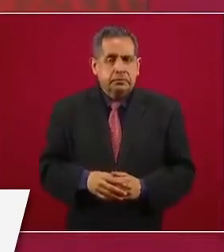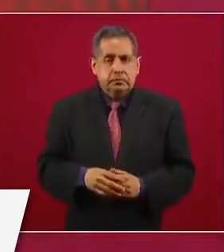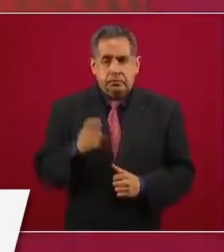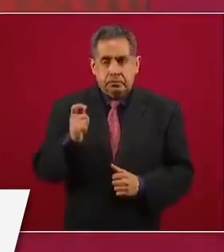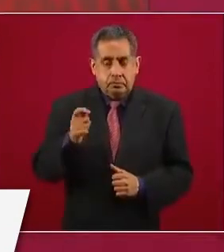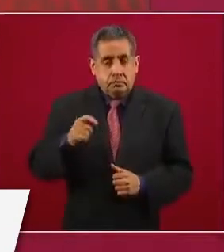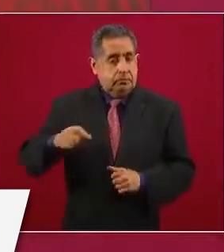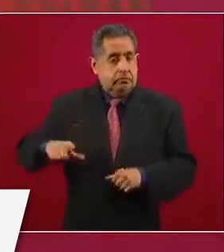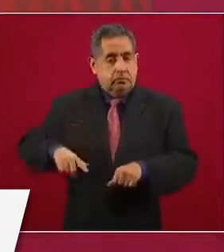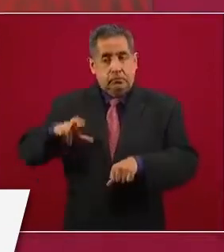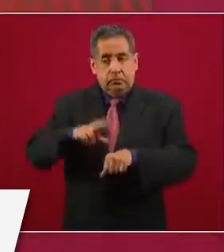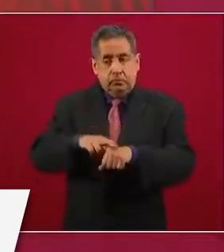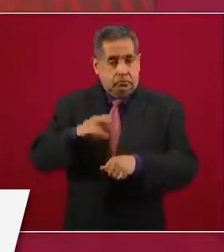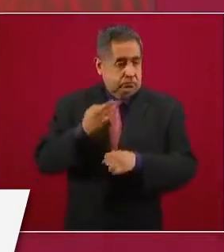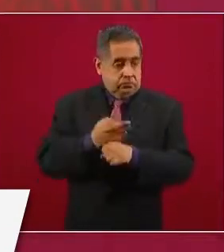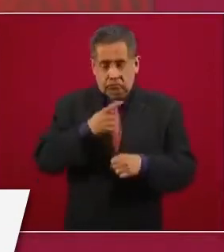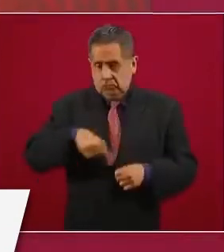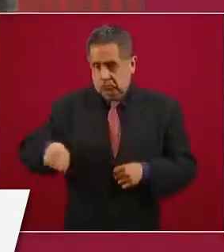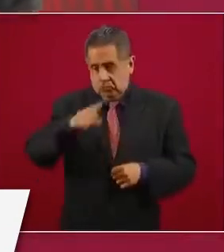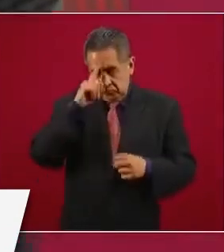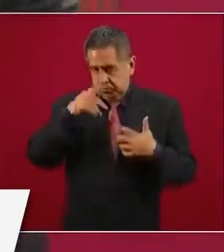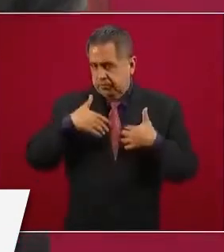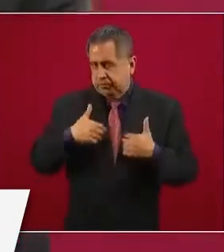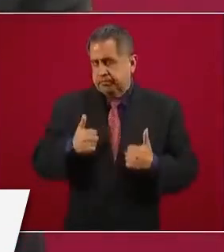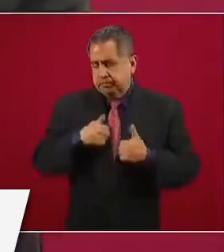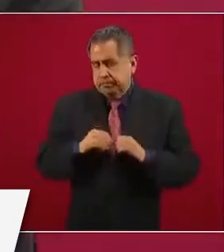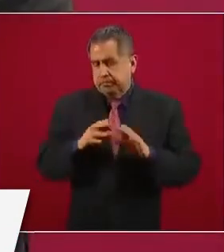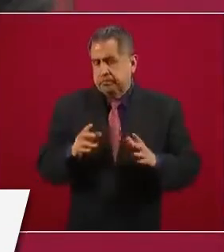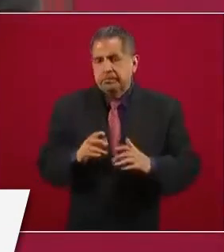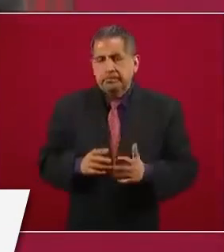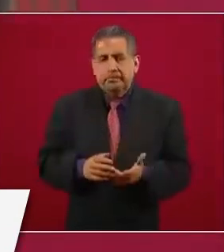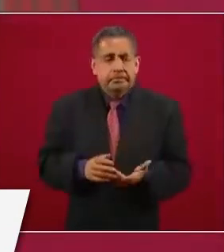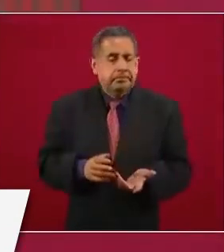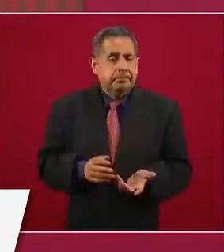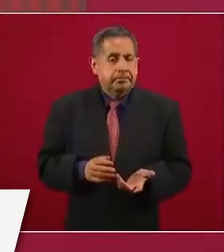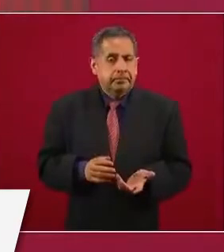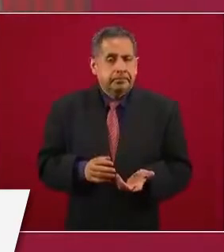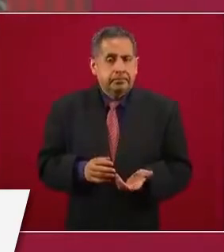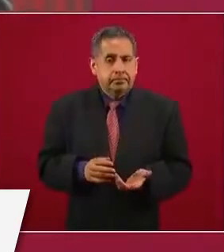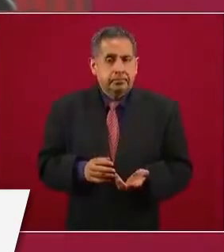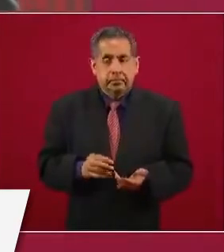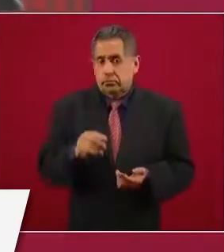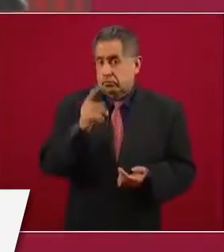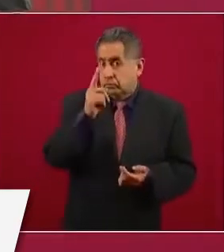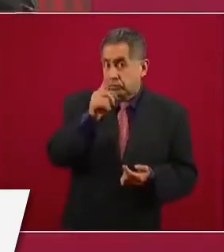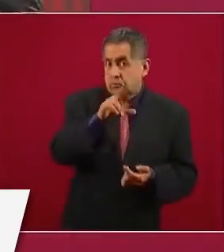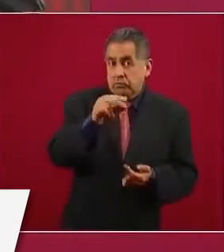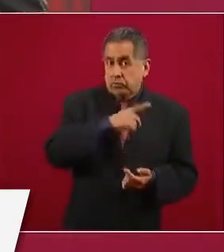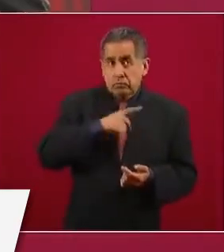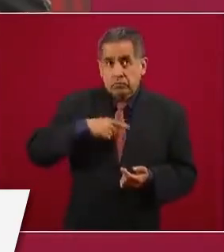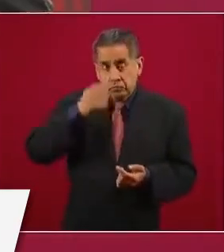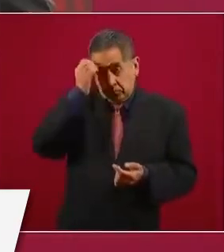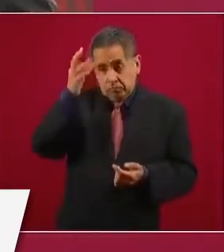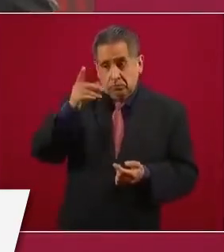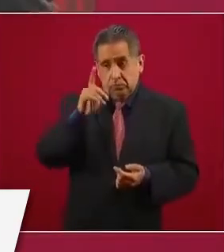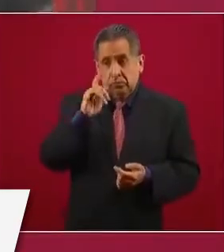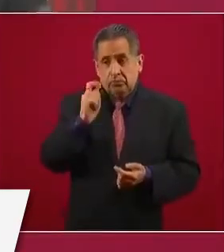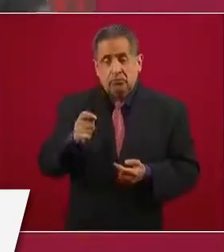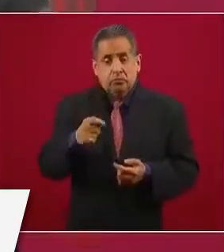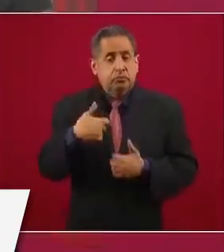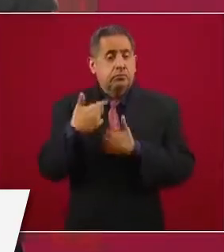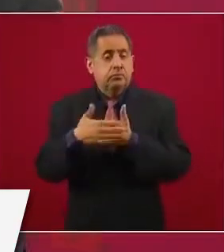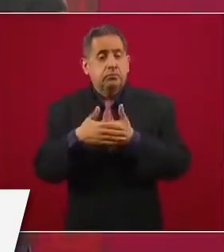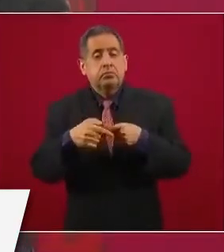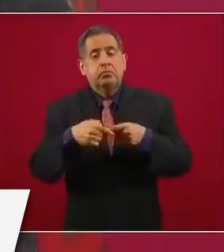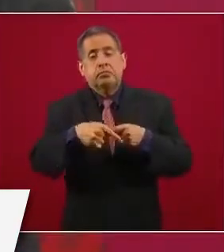los gobernadores entienden. También no olvidemos que estamos en vísperas